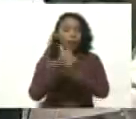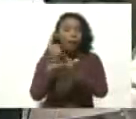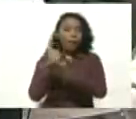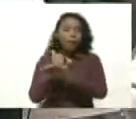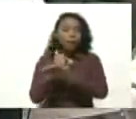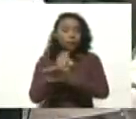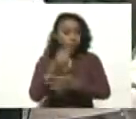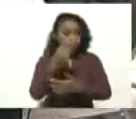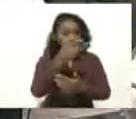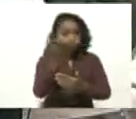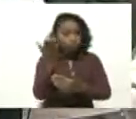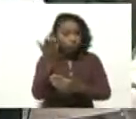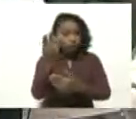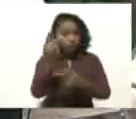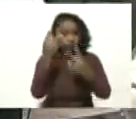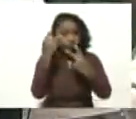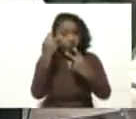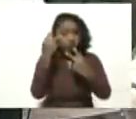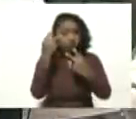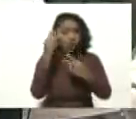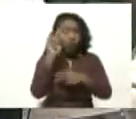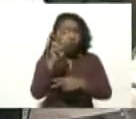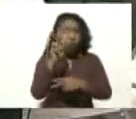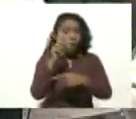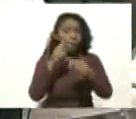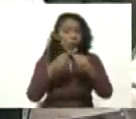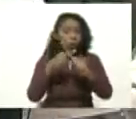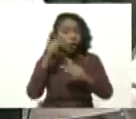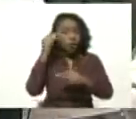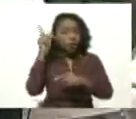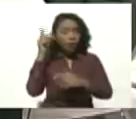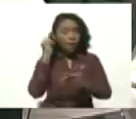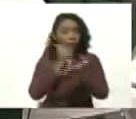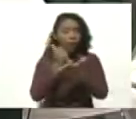¿Están escuchando? Dos venezolanos por día están asesinando en Colombia.